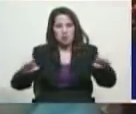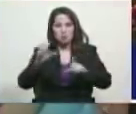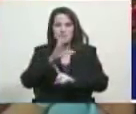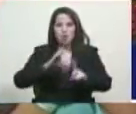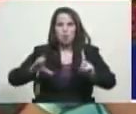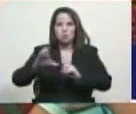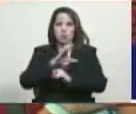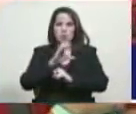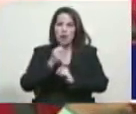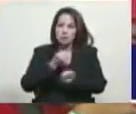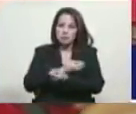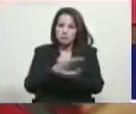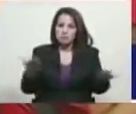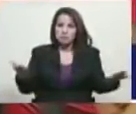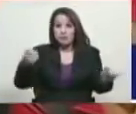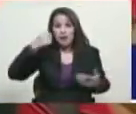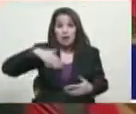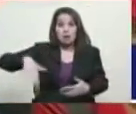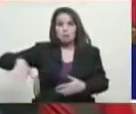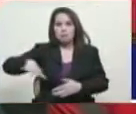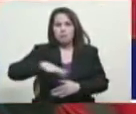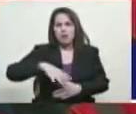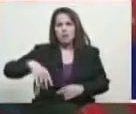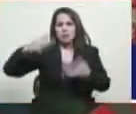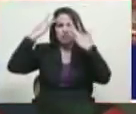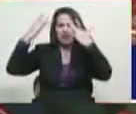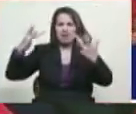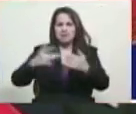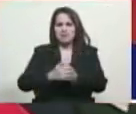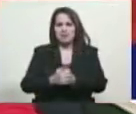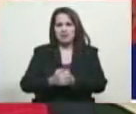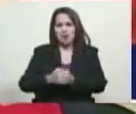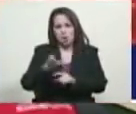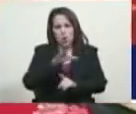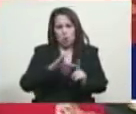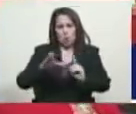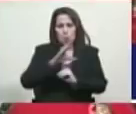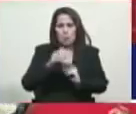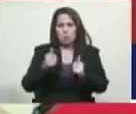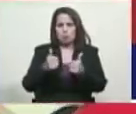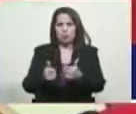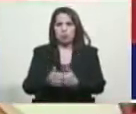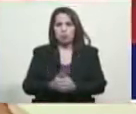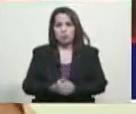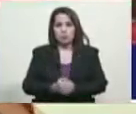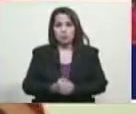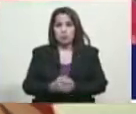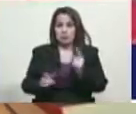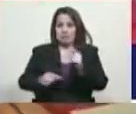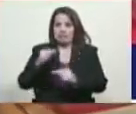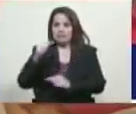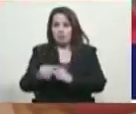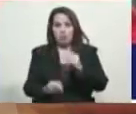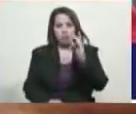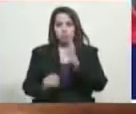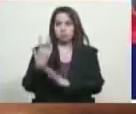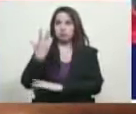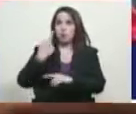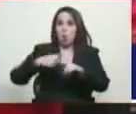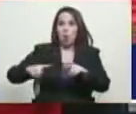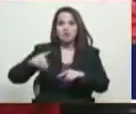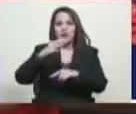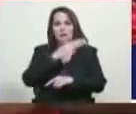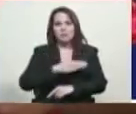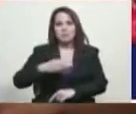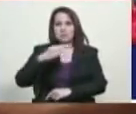cultura, de pueblo alfabetizado, de pueblo culto. Luego se creó inmediatamente la misión